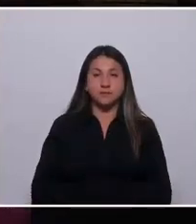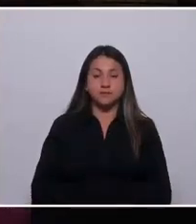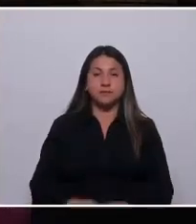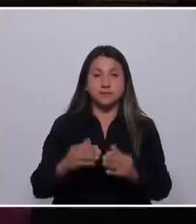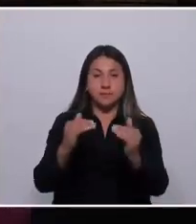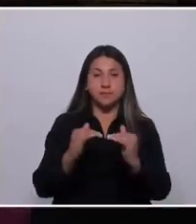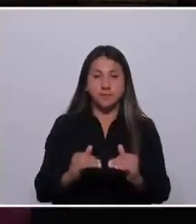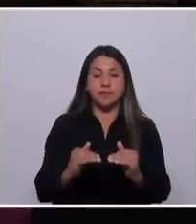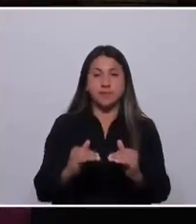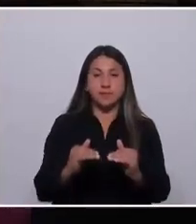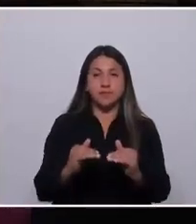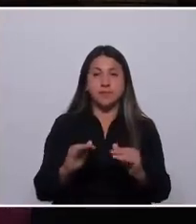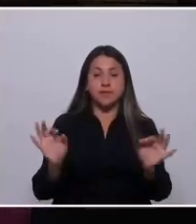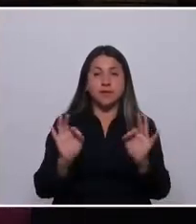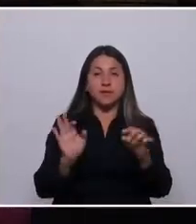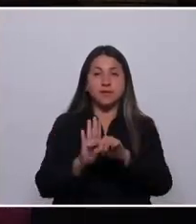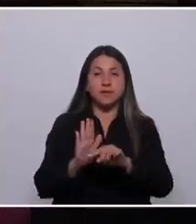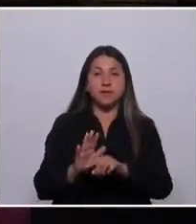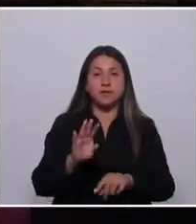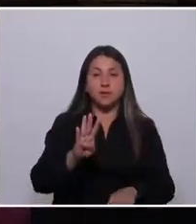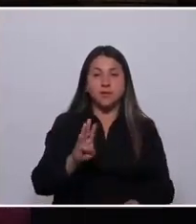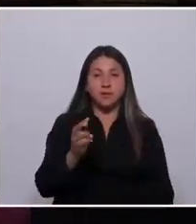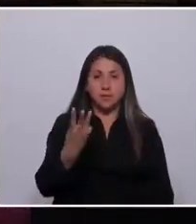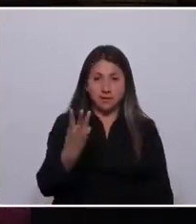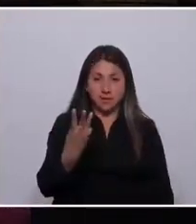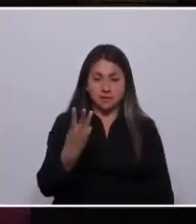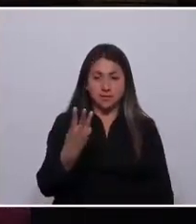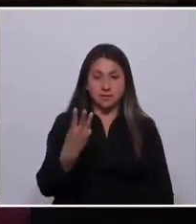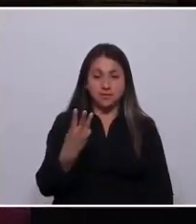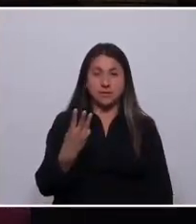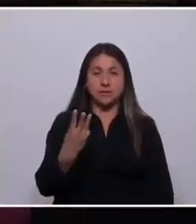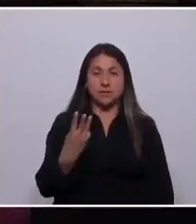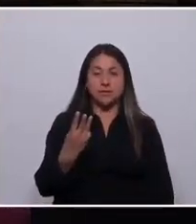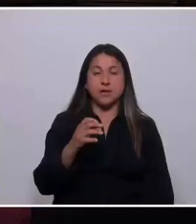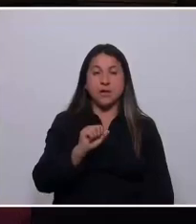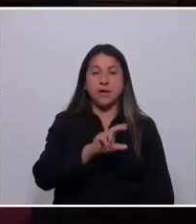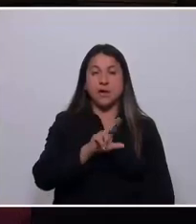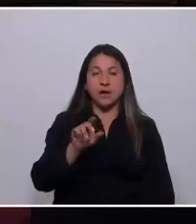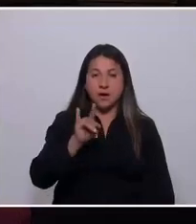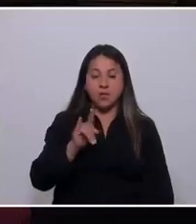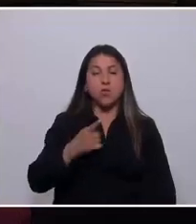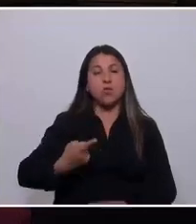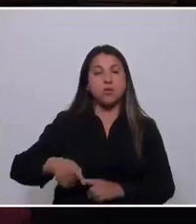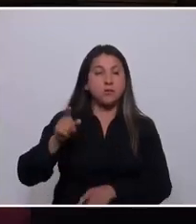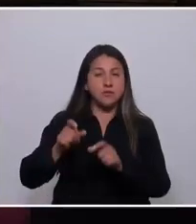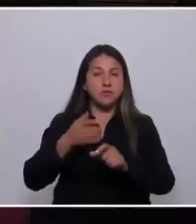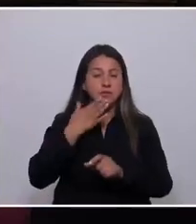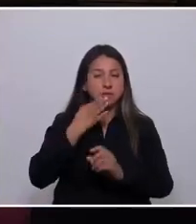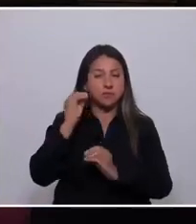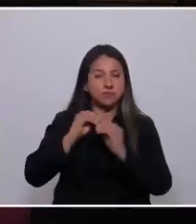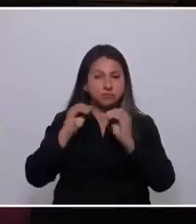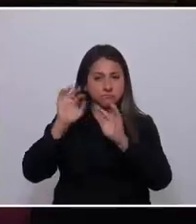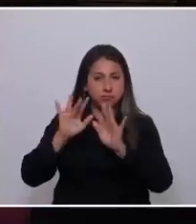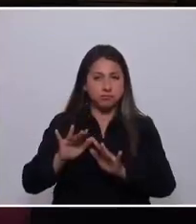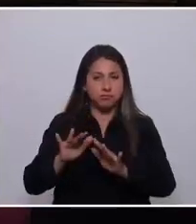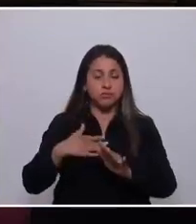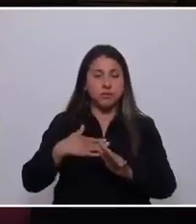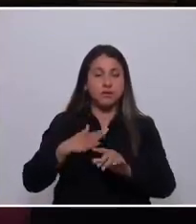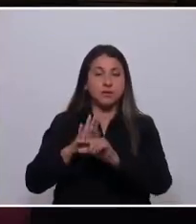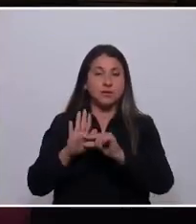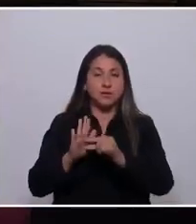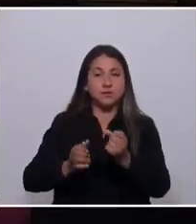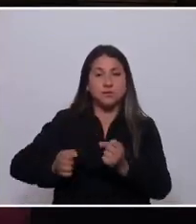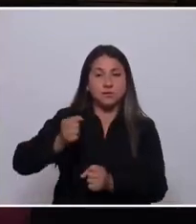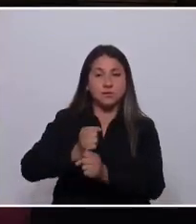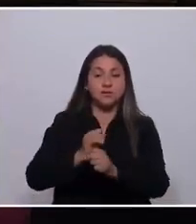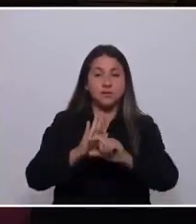Pasamos en consecuencia a la indicación número 43. Del convencional Arrau y otras autoras y autores para sustituir la